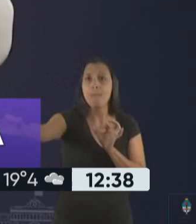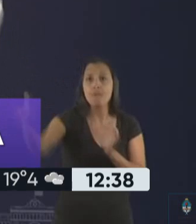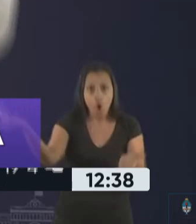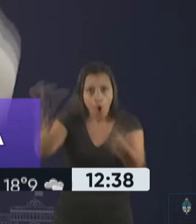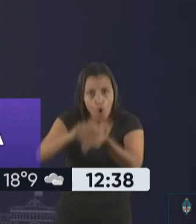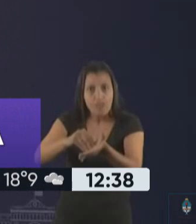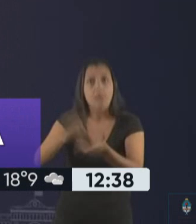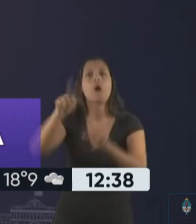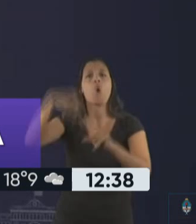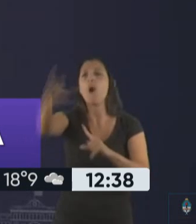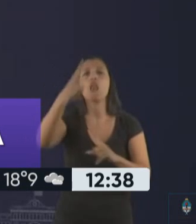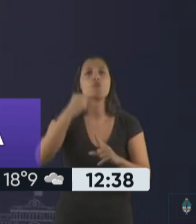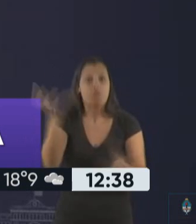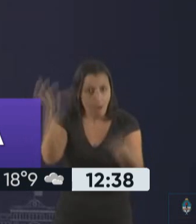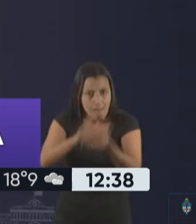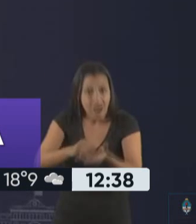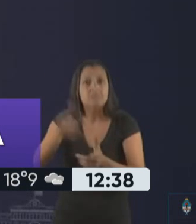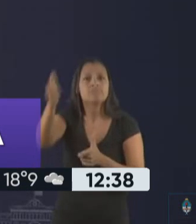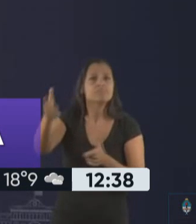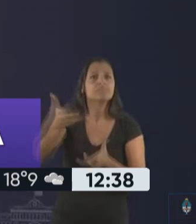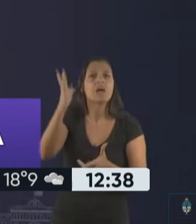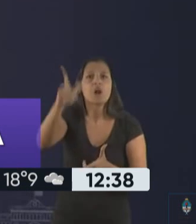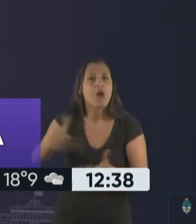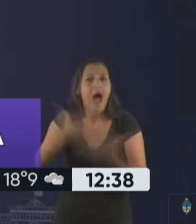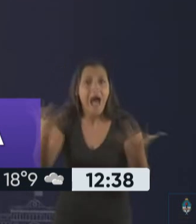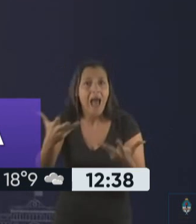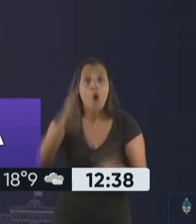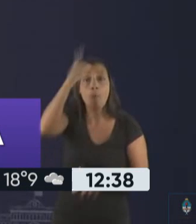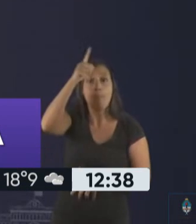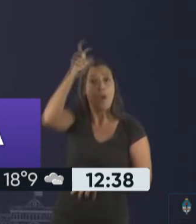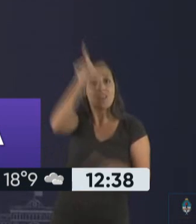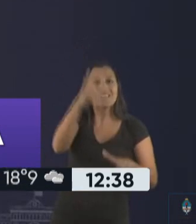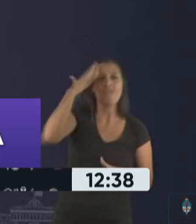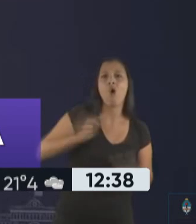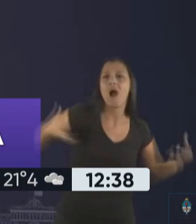siguiente cometa otro delito. Es obligación de las fuerzas